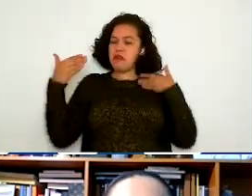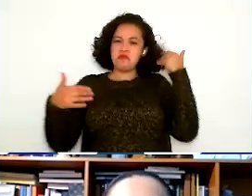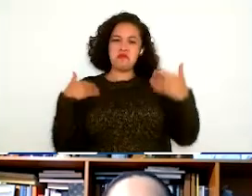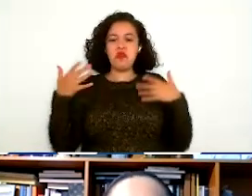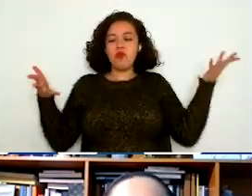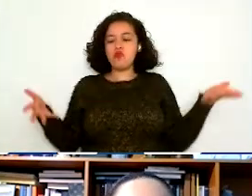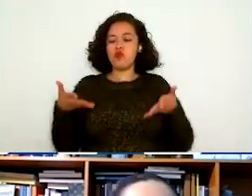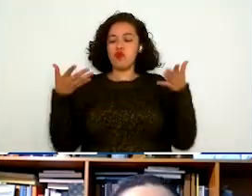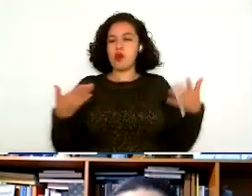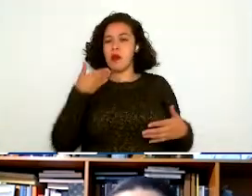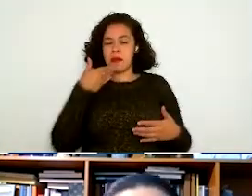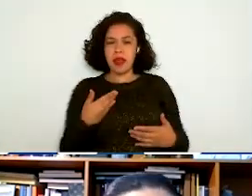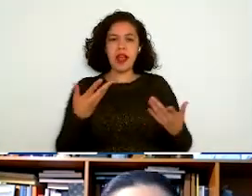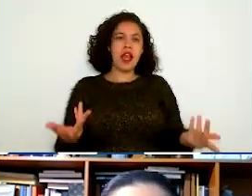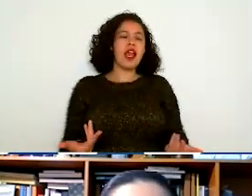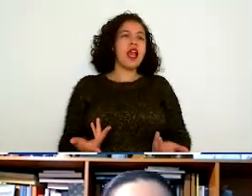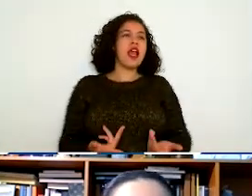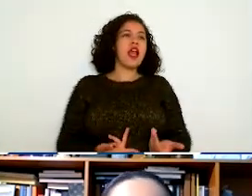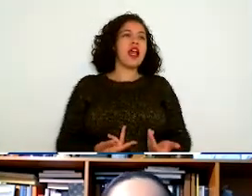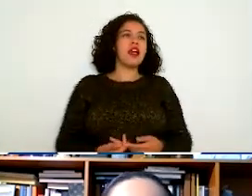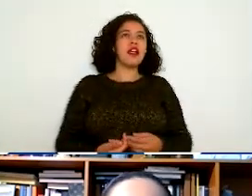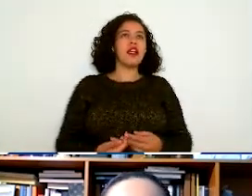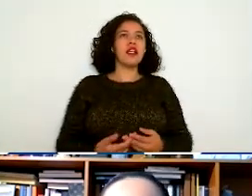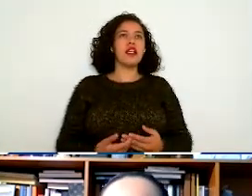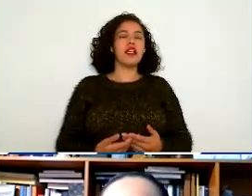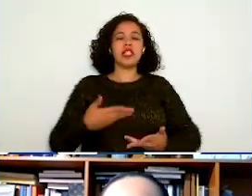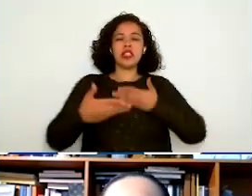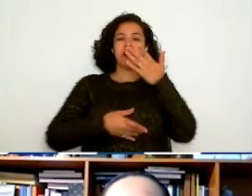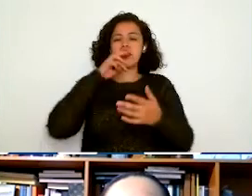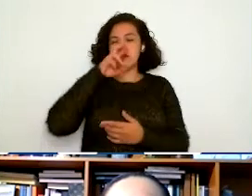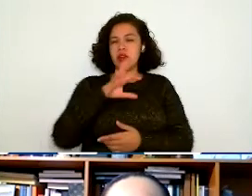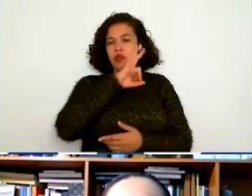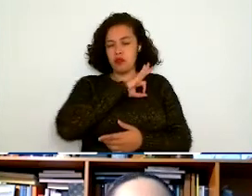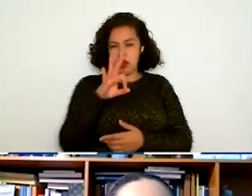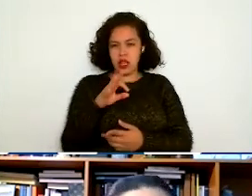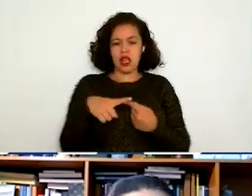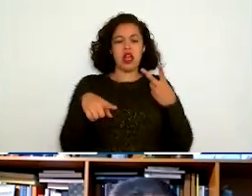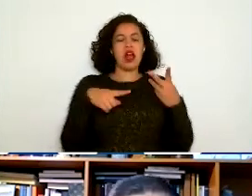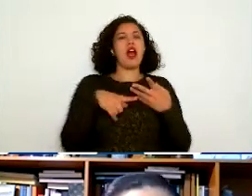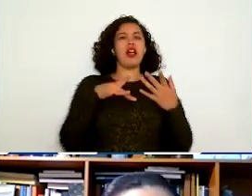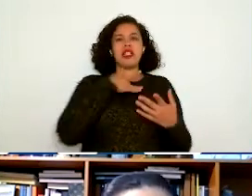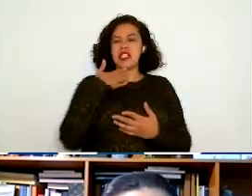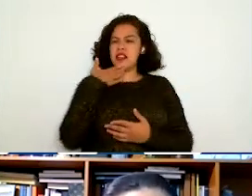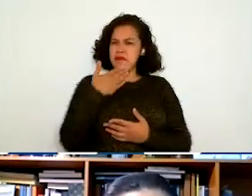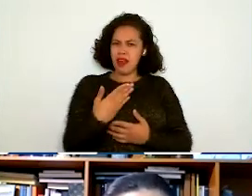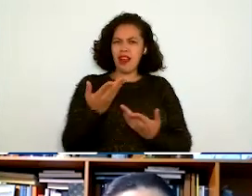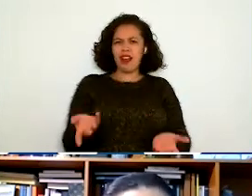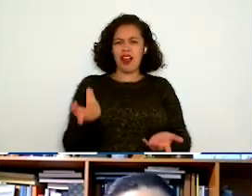motivado, siempre venga con el interés de dar el mejor servicio posible, se siente a gusto, ¿no?